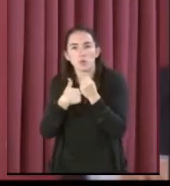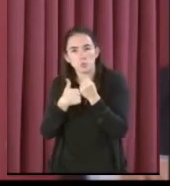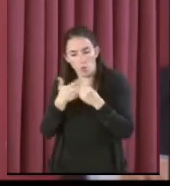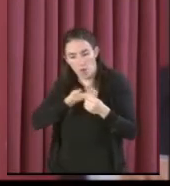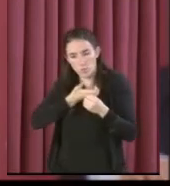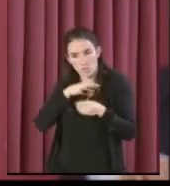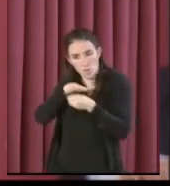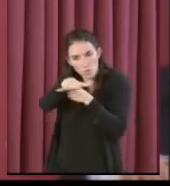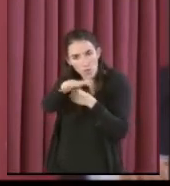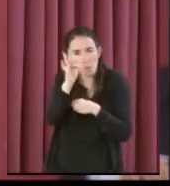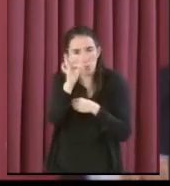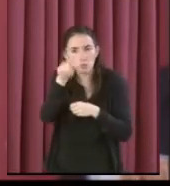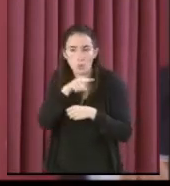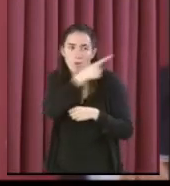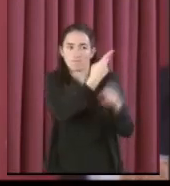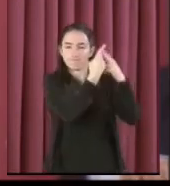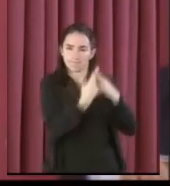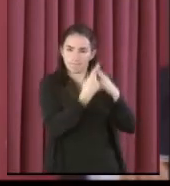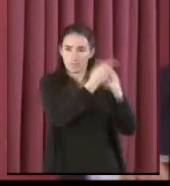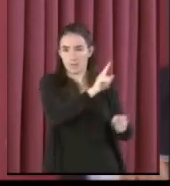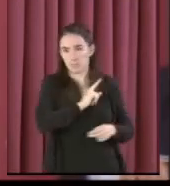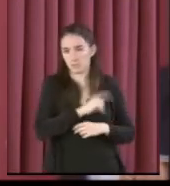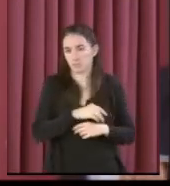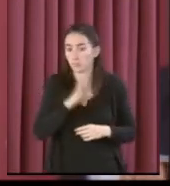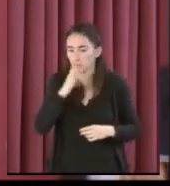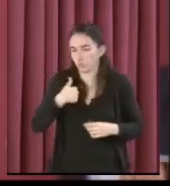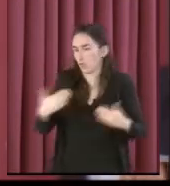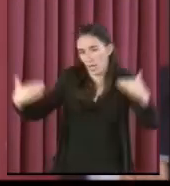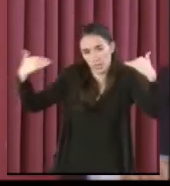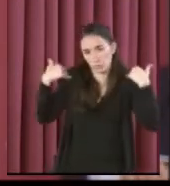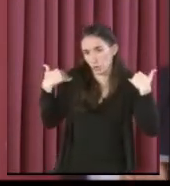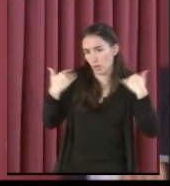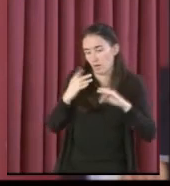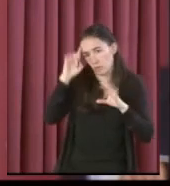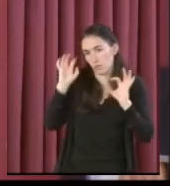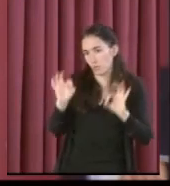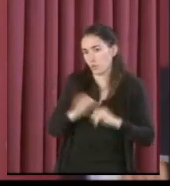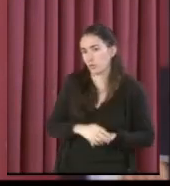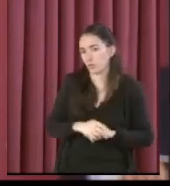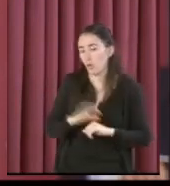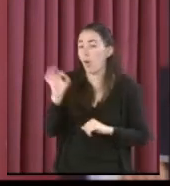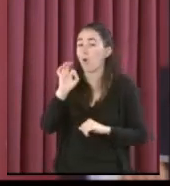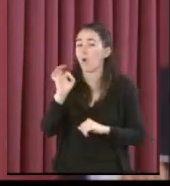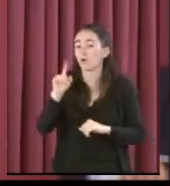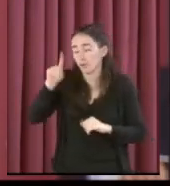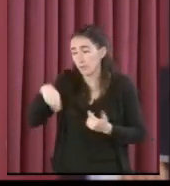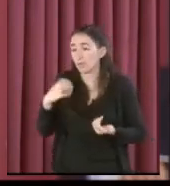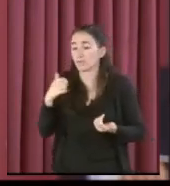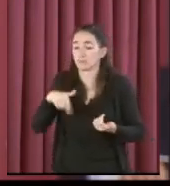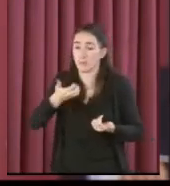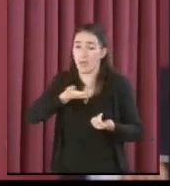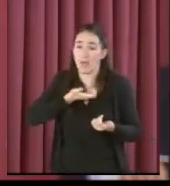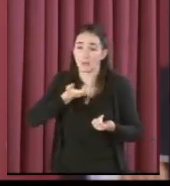abordar la toma de decisiones de forma responsable. O la digitalización de la administración. Hoy ya